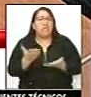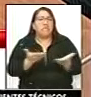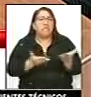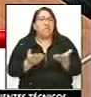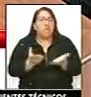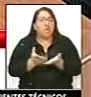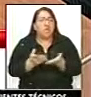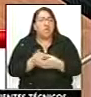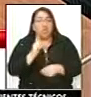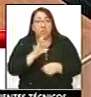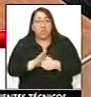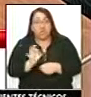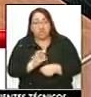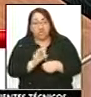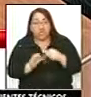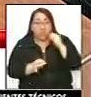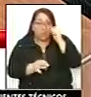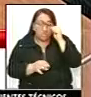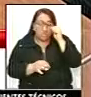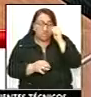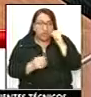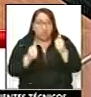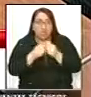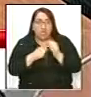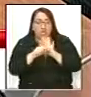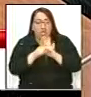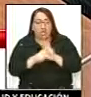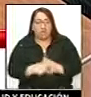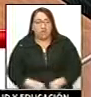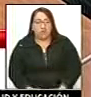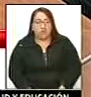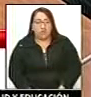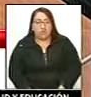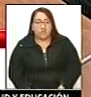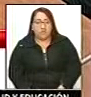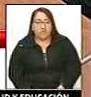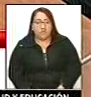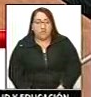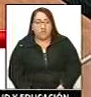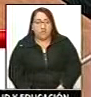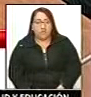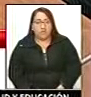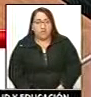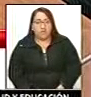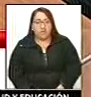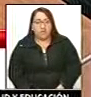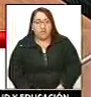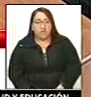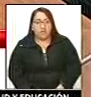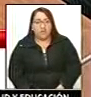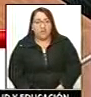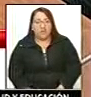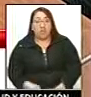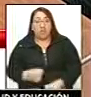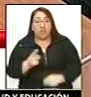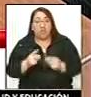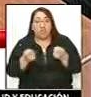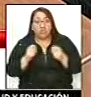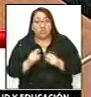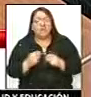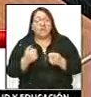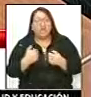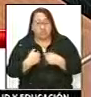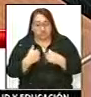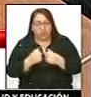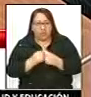colegio y si cumplen con lo regulado en la norma sectorial, ¿no? Adicionalmente, en el tema de las supervisiones remotas, contamos con